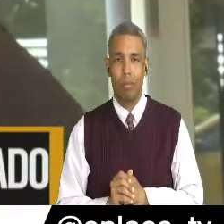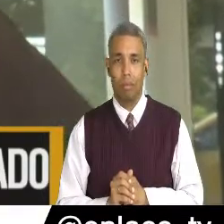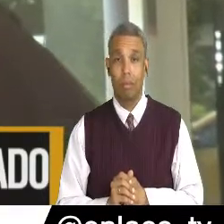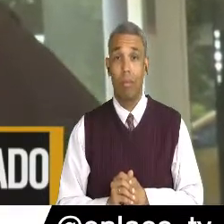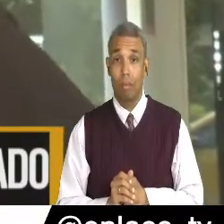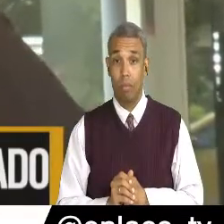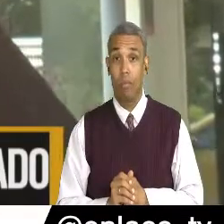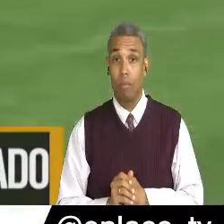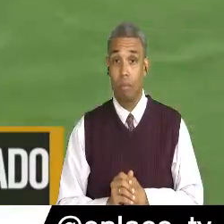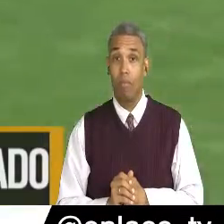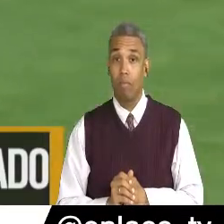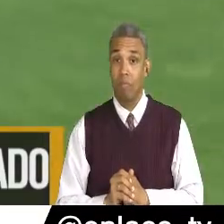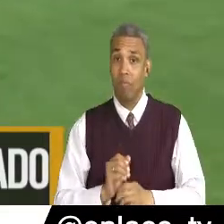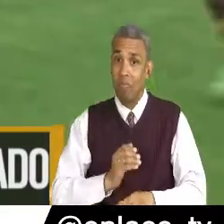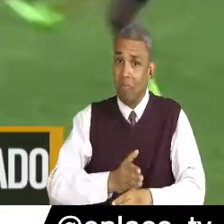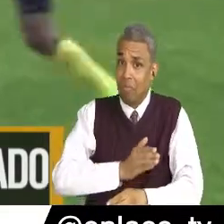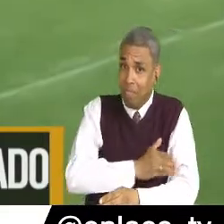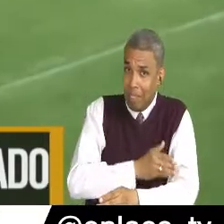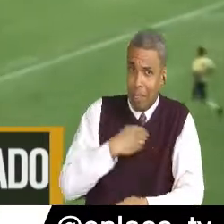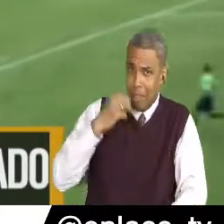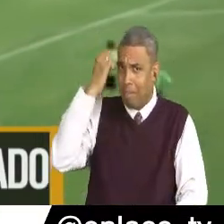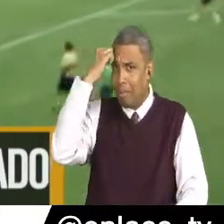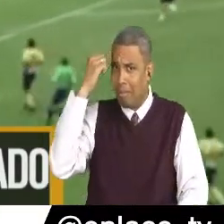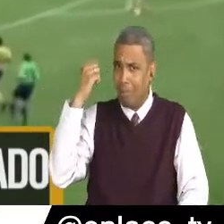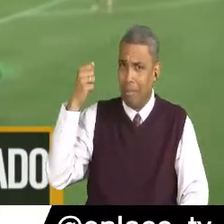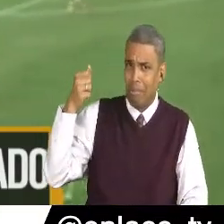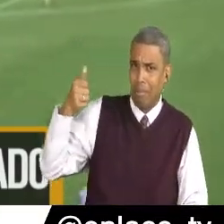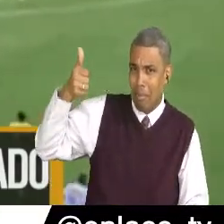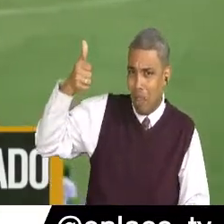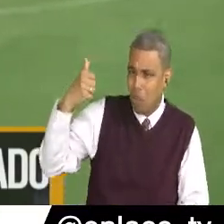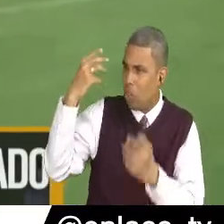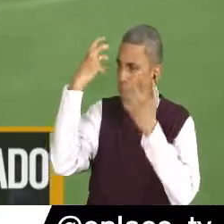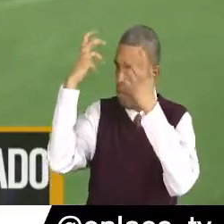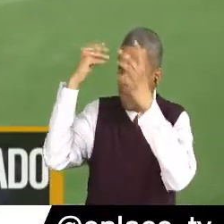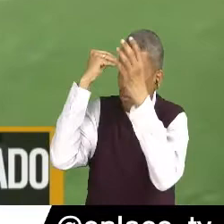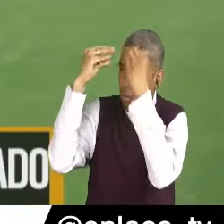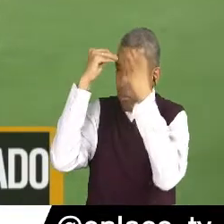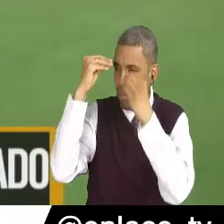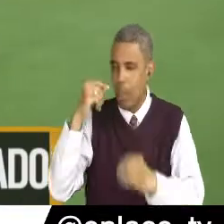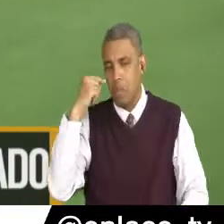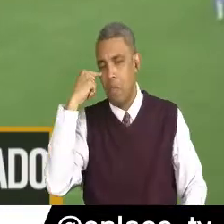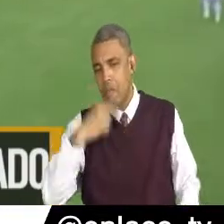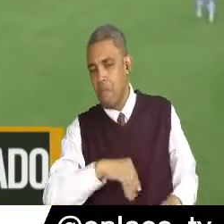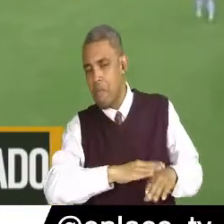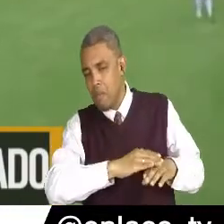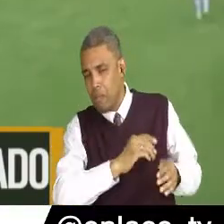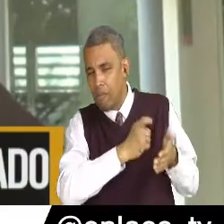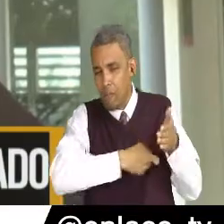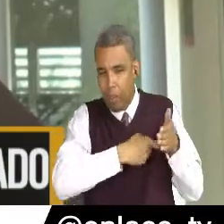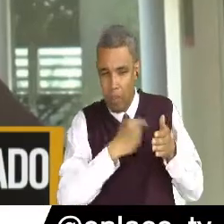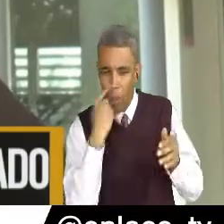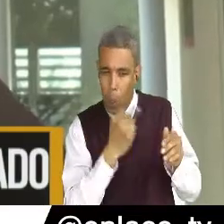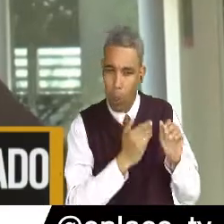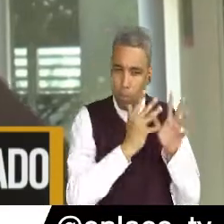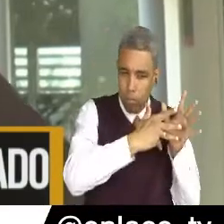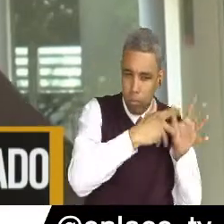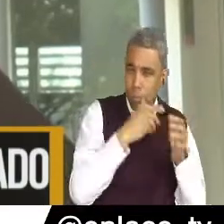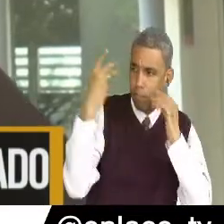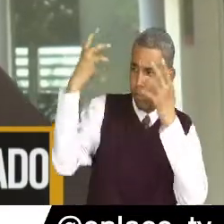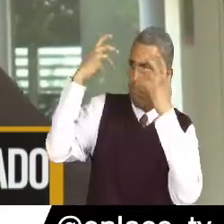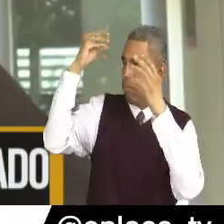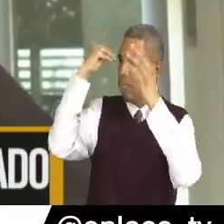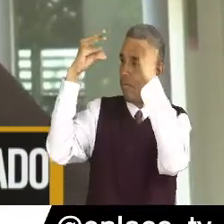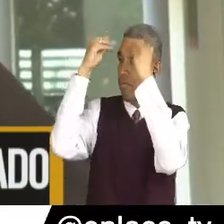muy calcado a lo que el cuerpo técnico trabajó, a lo que nos indicaron, y bueno, pienso que hicimos lo que ellos nos